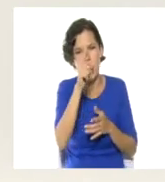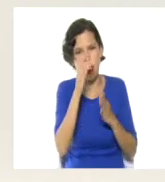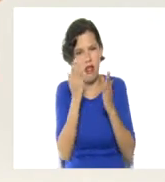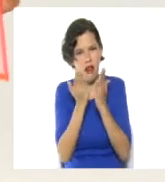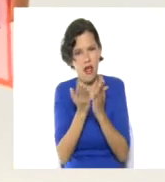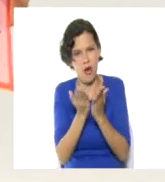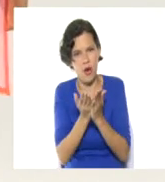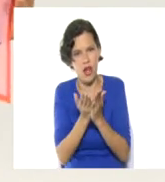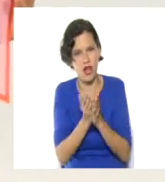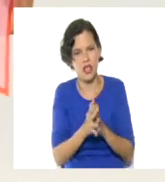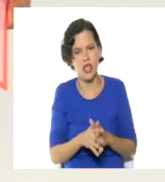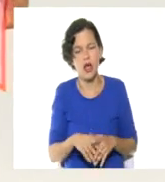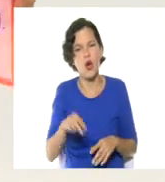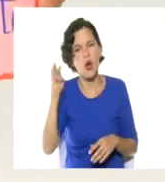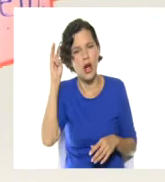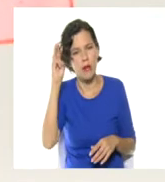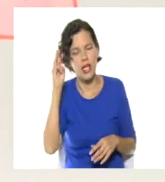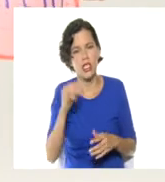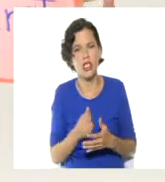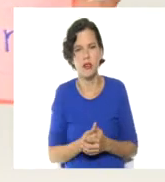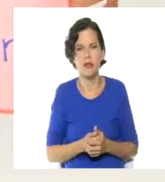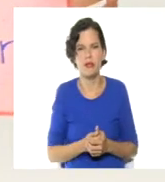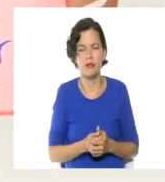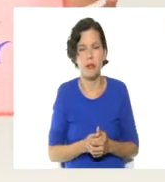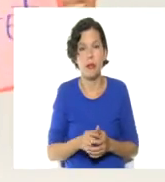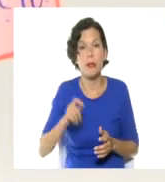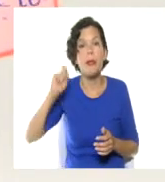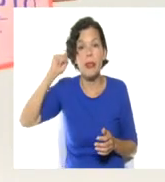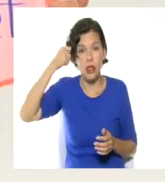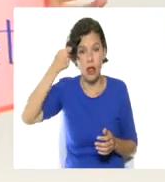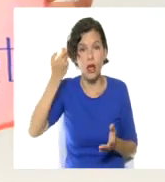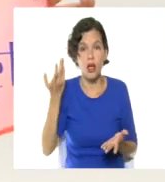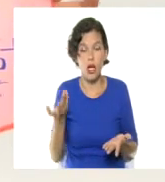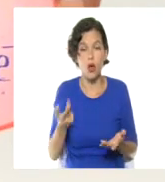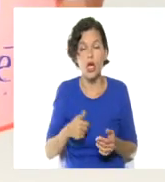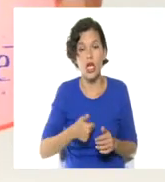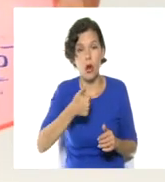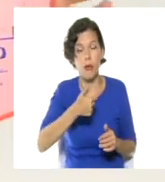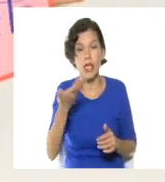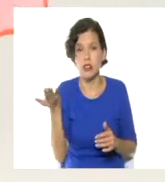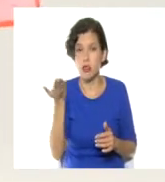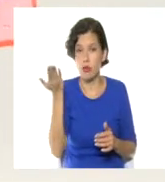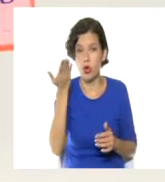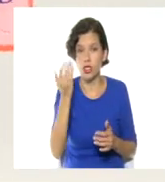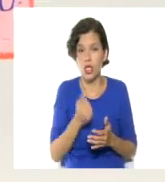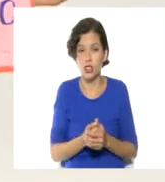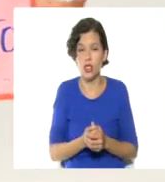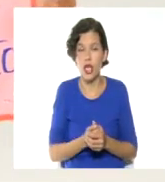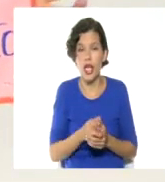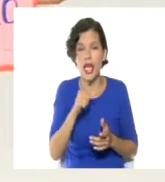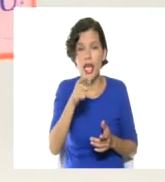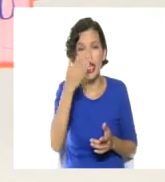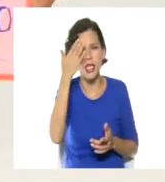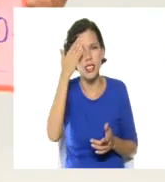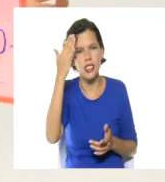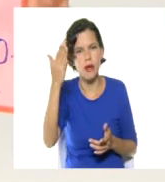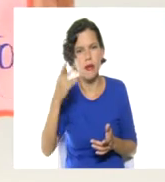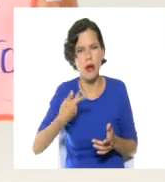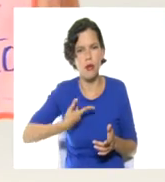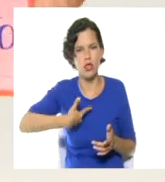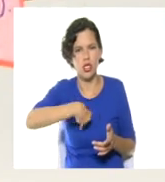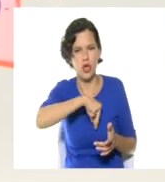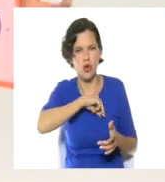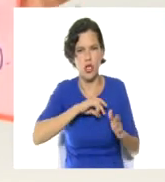el colegio con las maestras. Recuérdate que lo más importante es que sepamos de